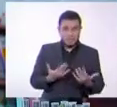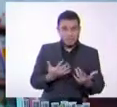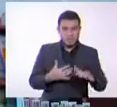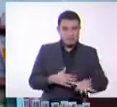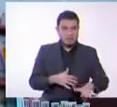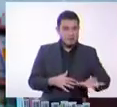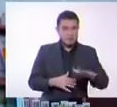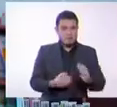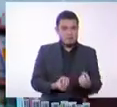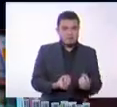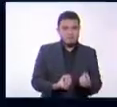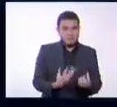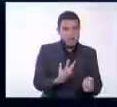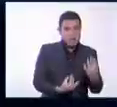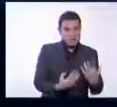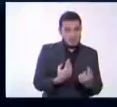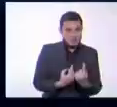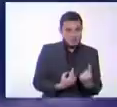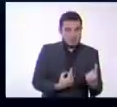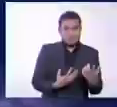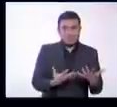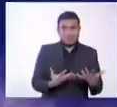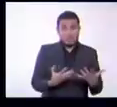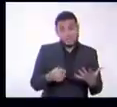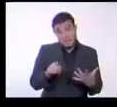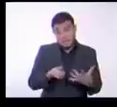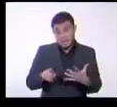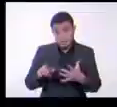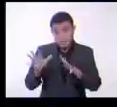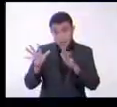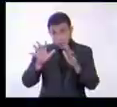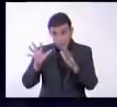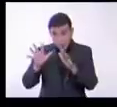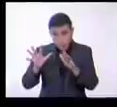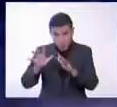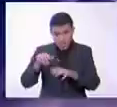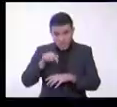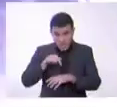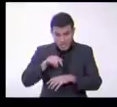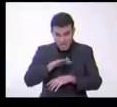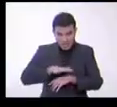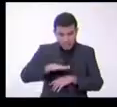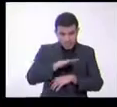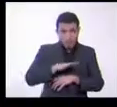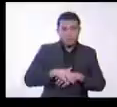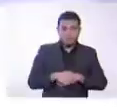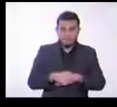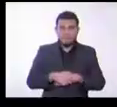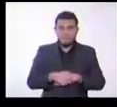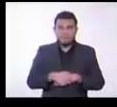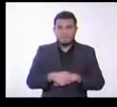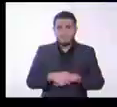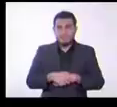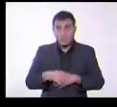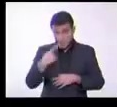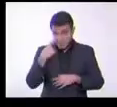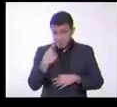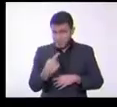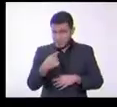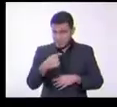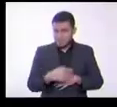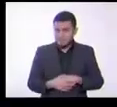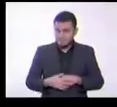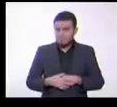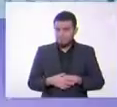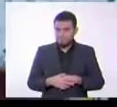región específica y las condiciones climáticas que se dan en esa zona. Veamos de qué se trata todo